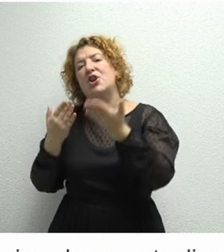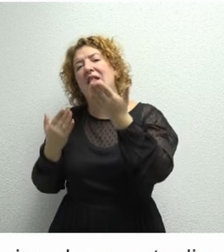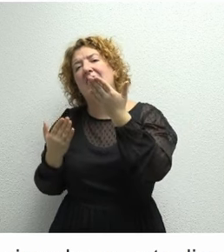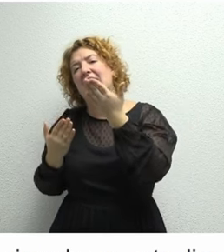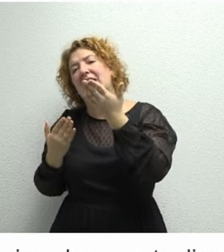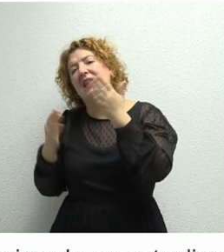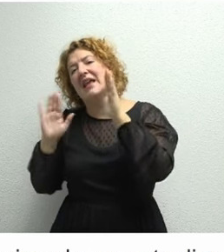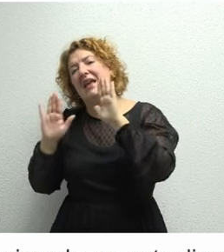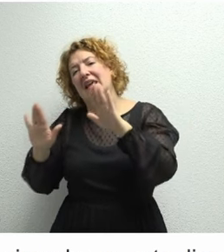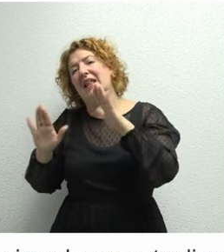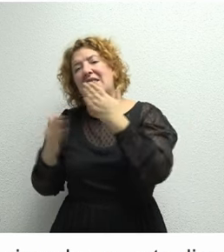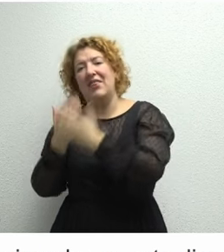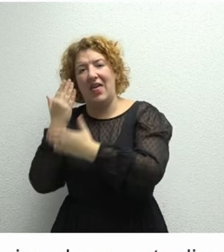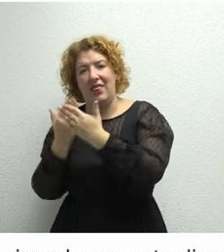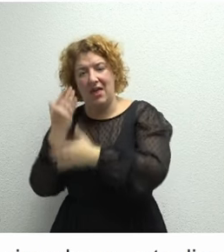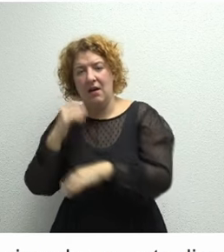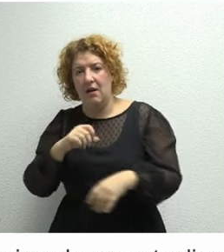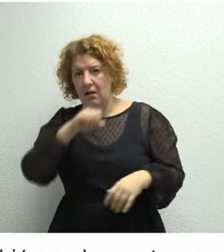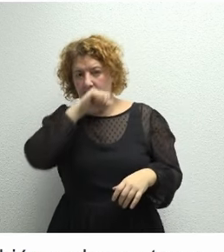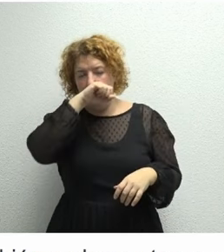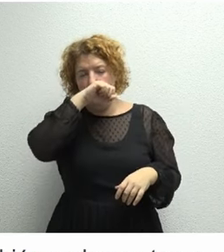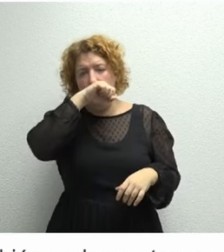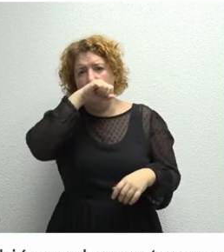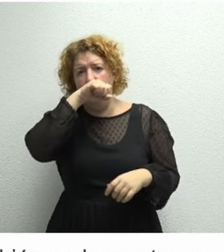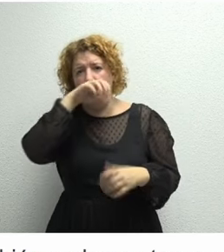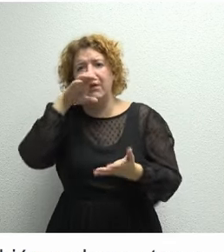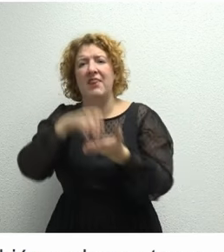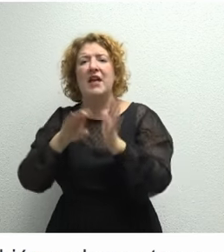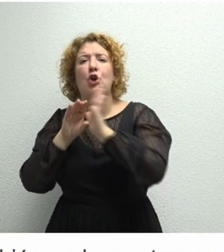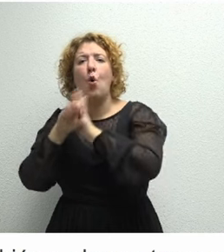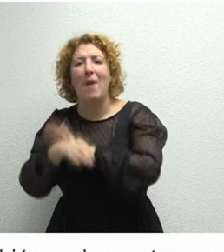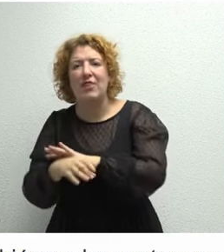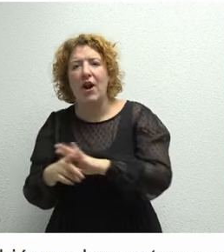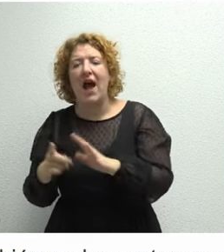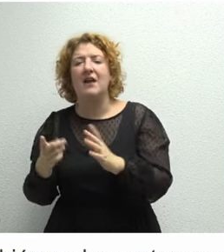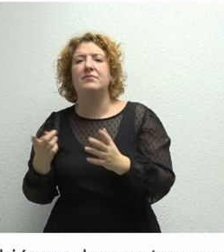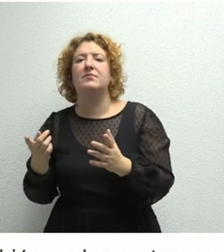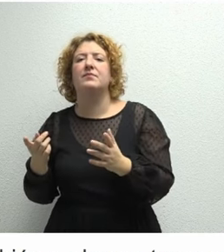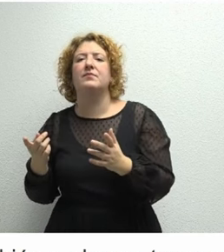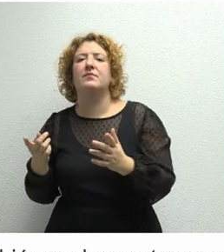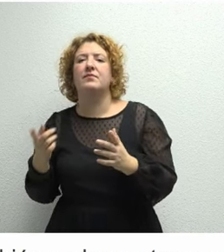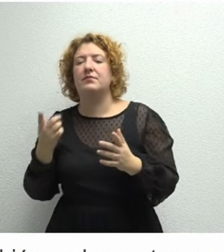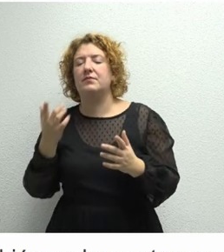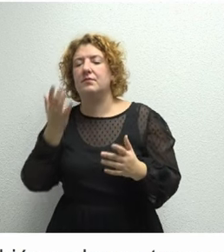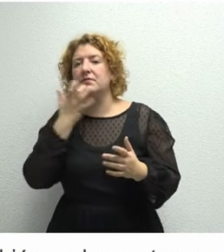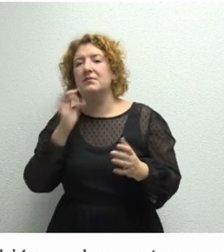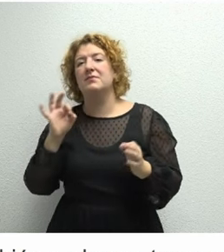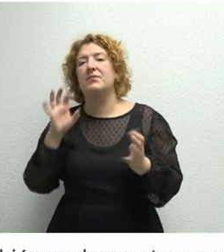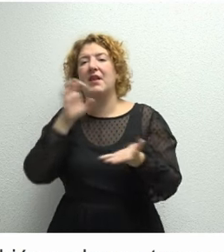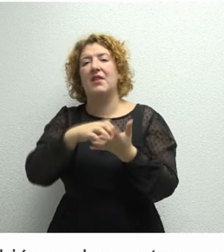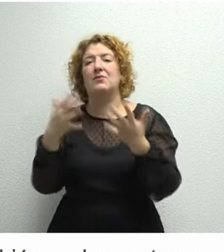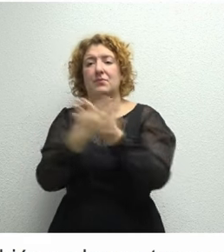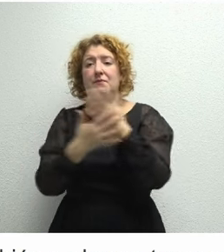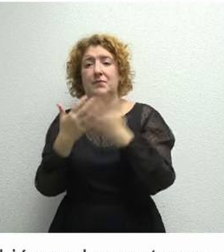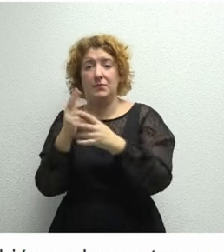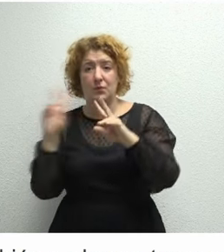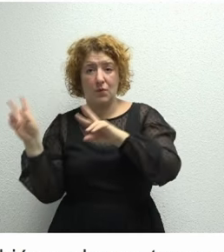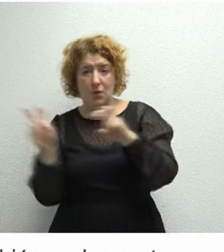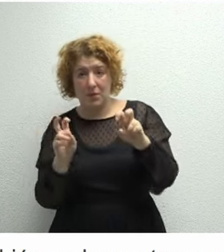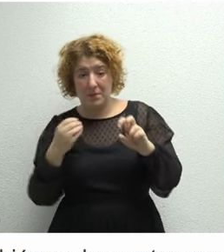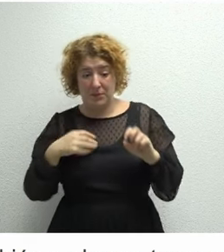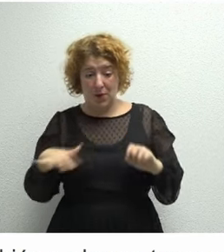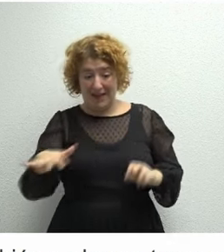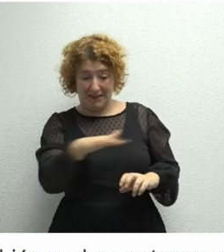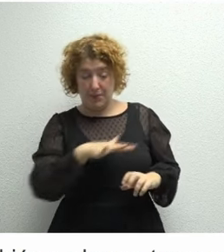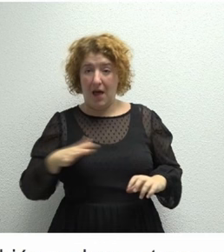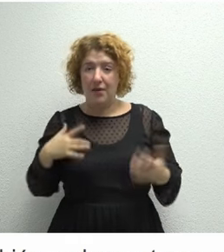de estancia diurna vale donde tenemos centros ocupacionales y y centros de día y los centros mixtos que es algo nuevo que hemos intentado incorporar en los mismos